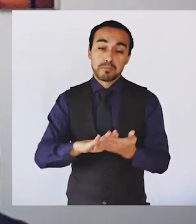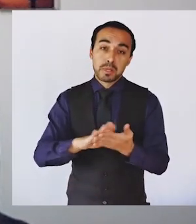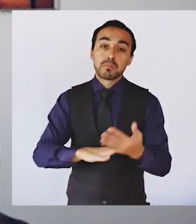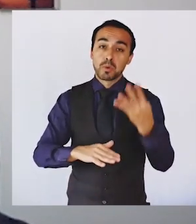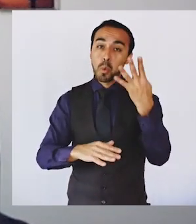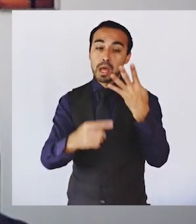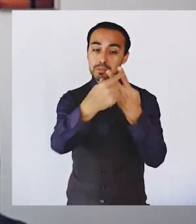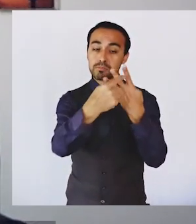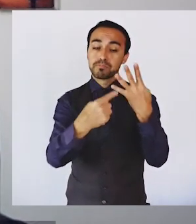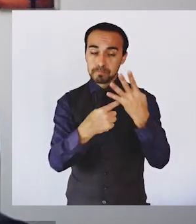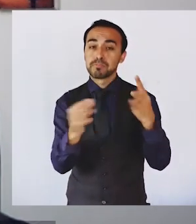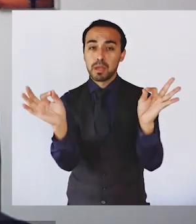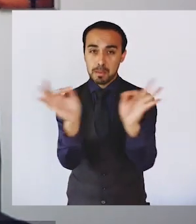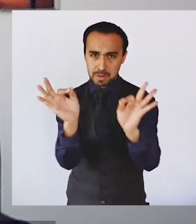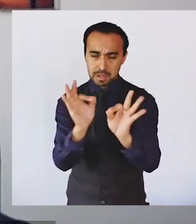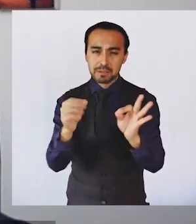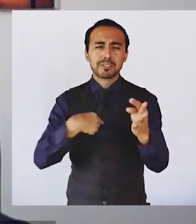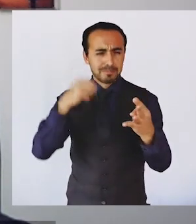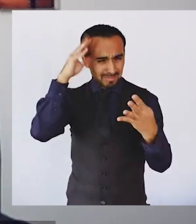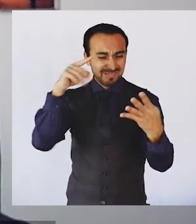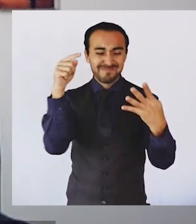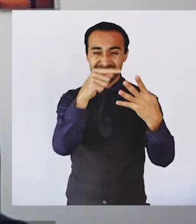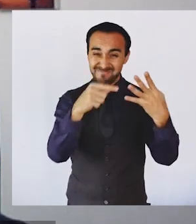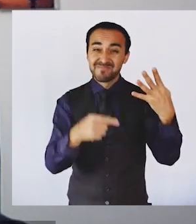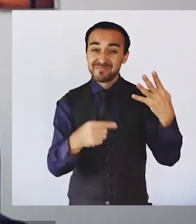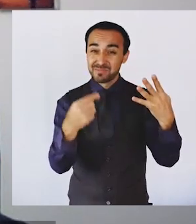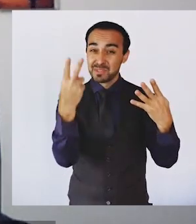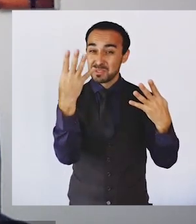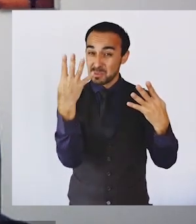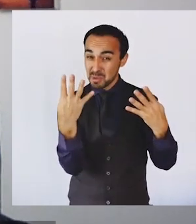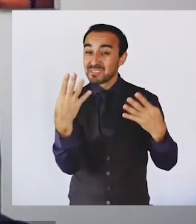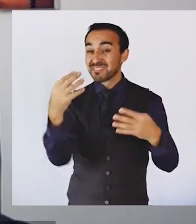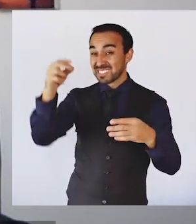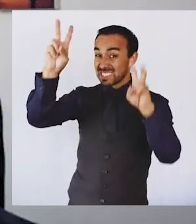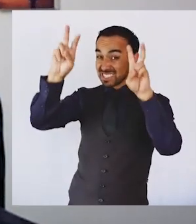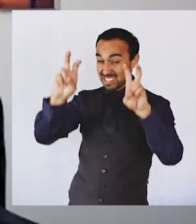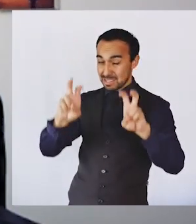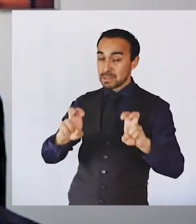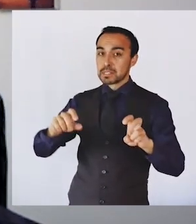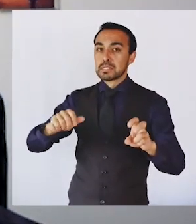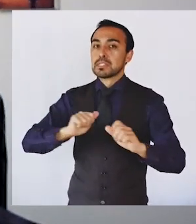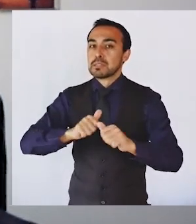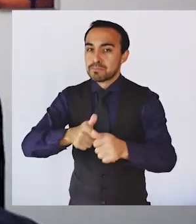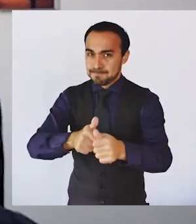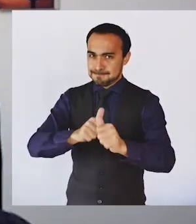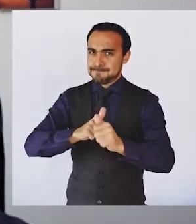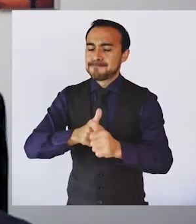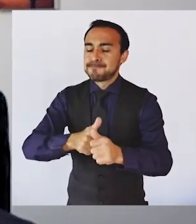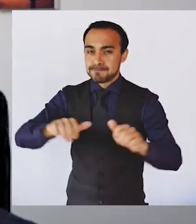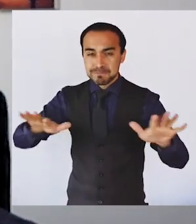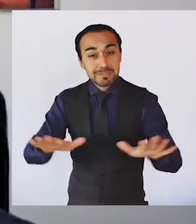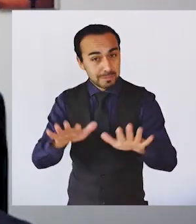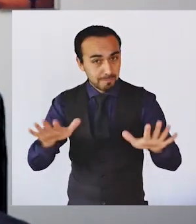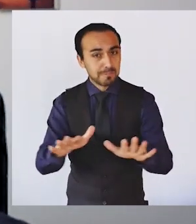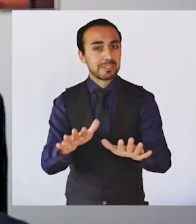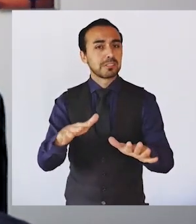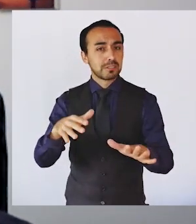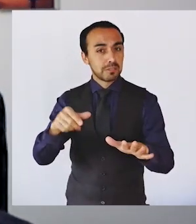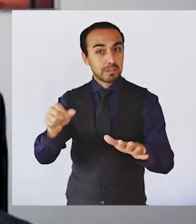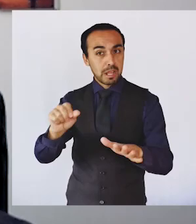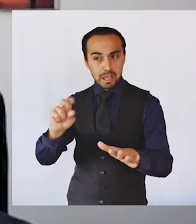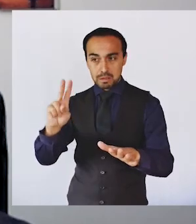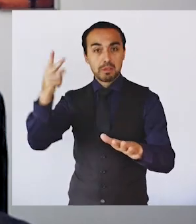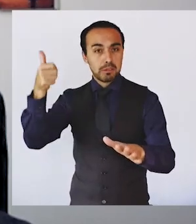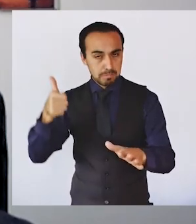recalcar cuatro de ellos, a los cuales le tengo mucho cariño por el esfuerzo que hay detrás. En primer lugar sería la política